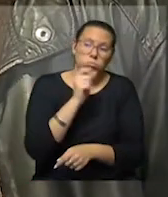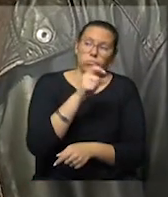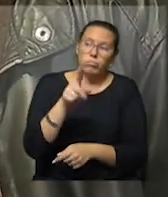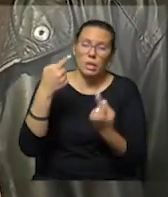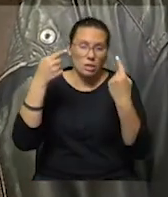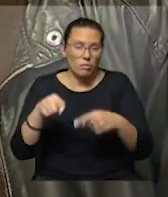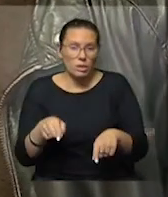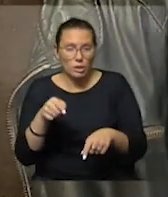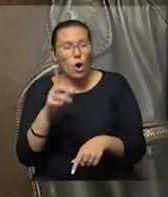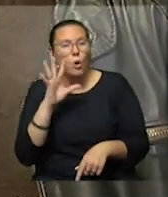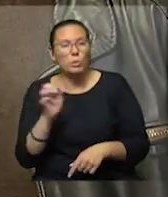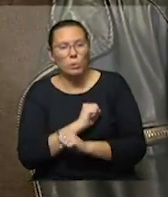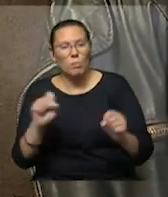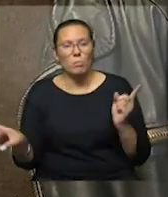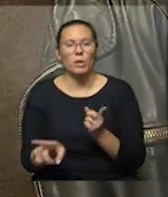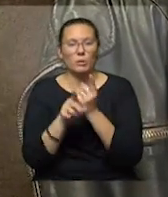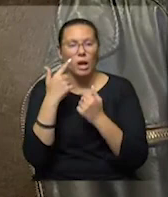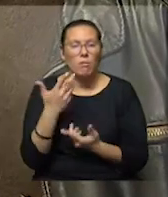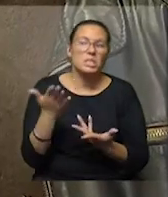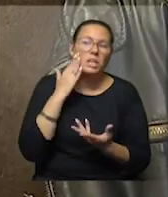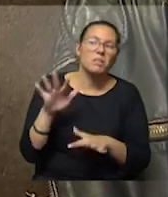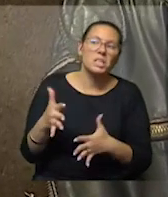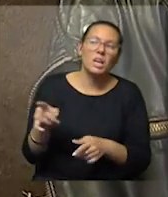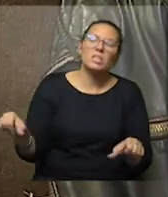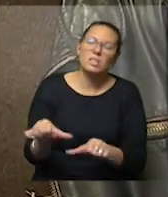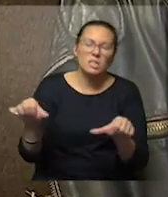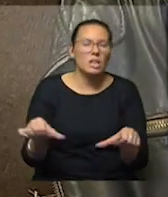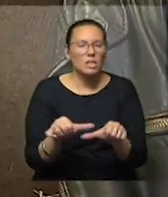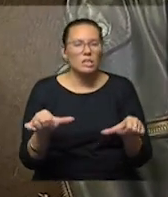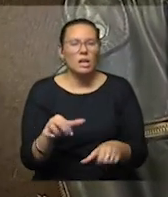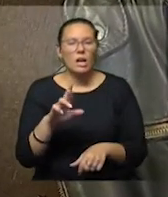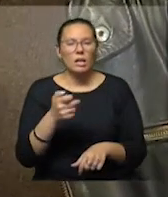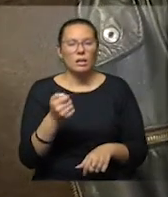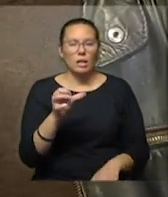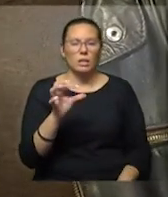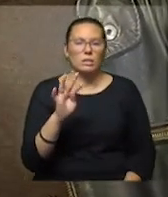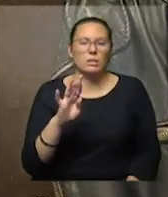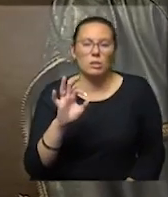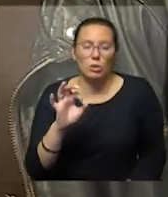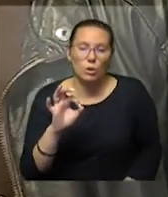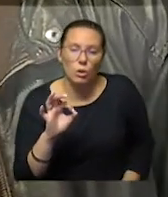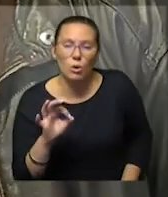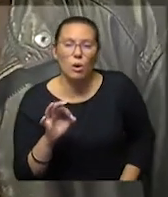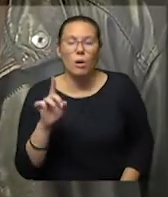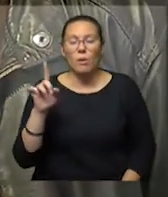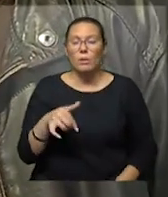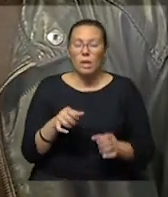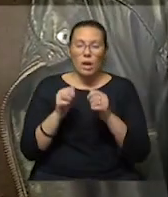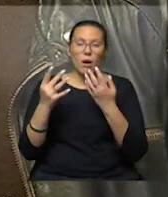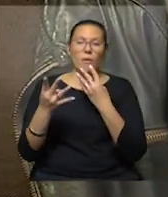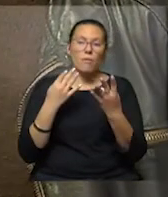perdido Y esta es una oportunidad para vernos a ver en qué andamos cada uno no ese nombre rastro Que obviamente tiene que ver un poco con la feria